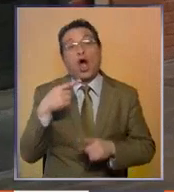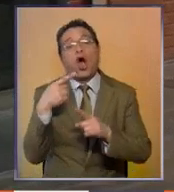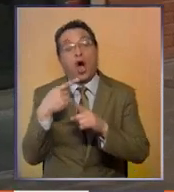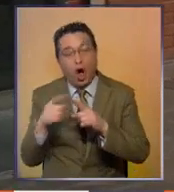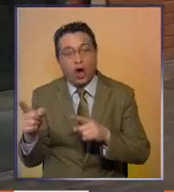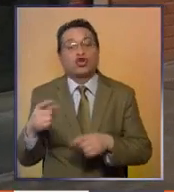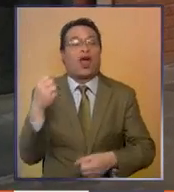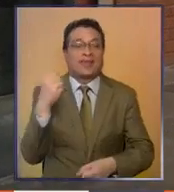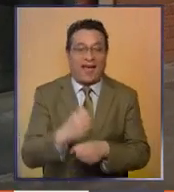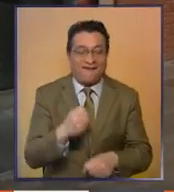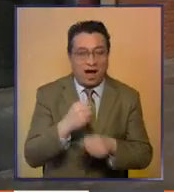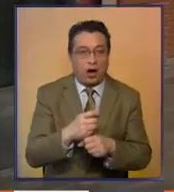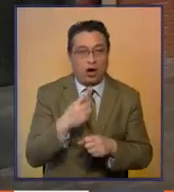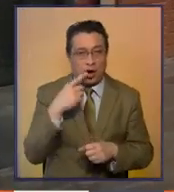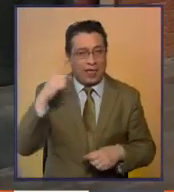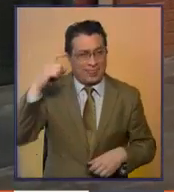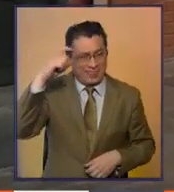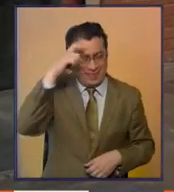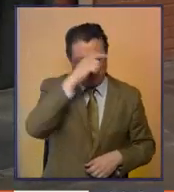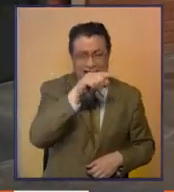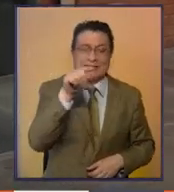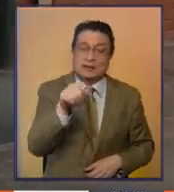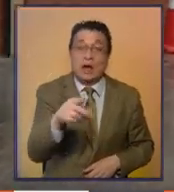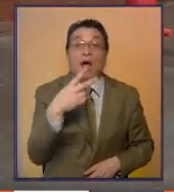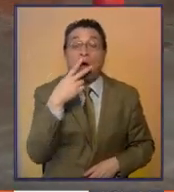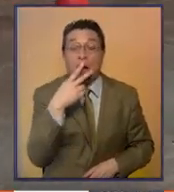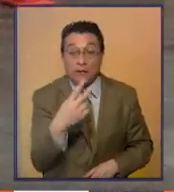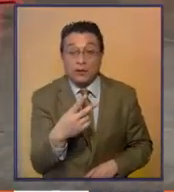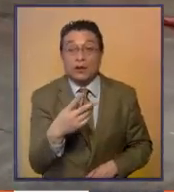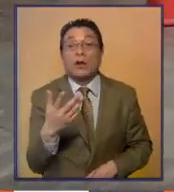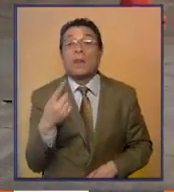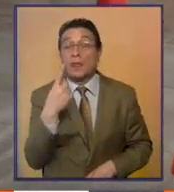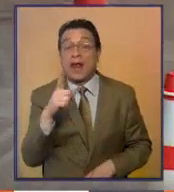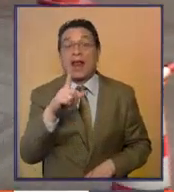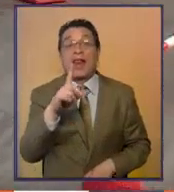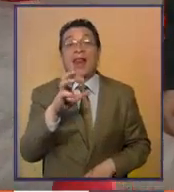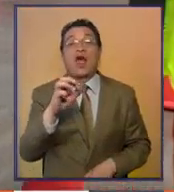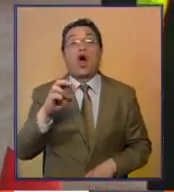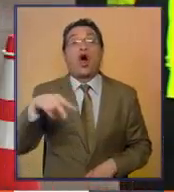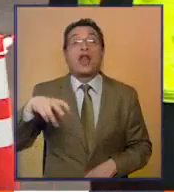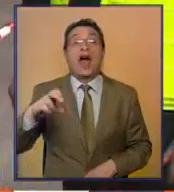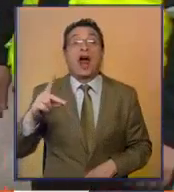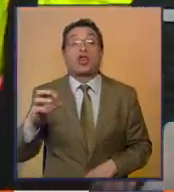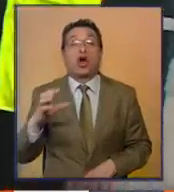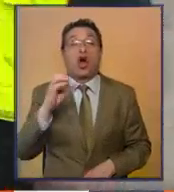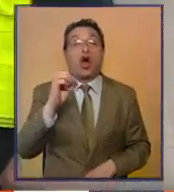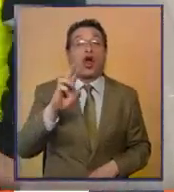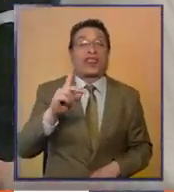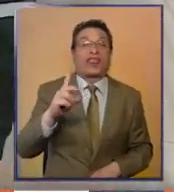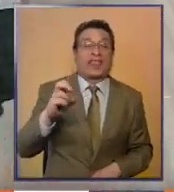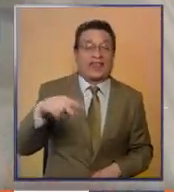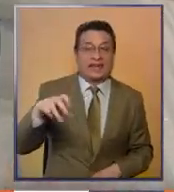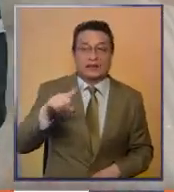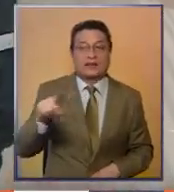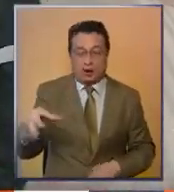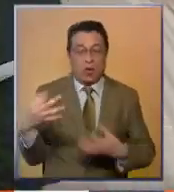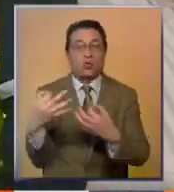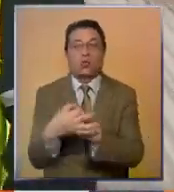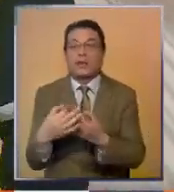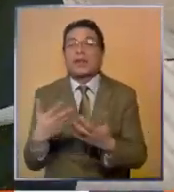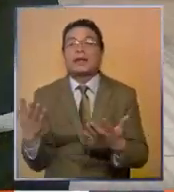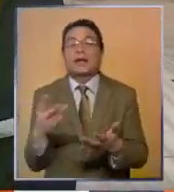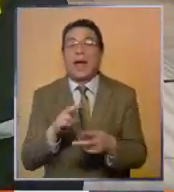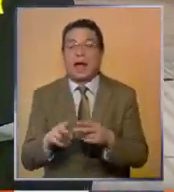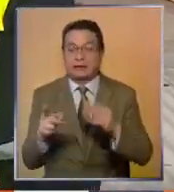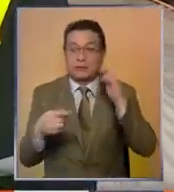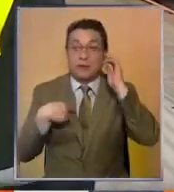estos trabajos extremos. Leonardo Órdenes es quien lo va a ejecutar y justamente quien nos va a contar de qué se trata. Leonardo, ¿qué es lo que va a hacer hoy